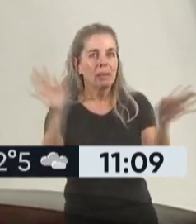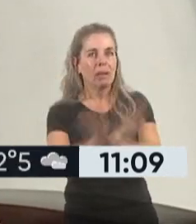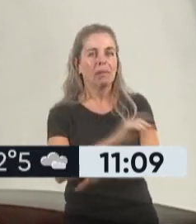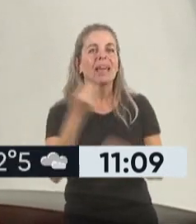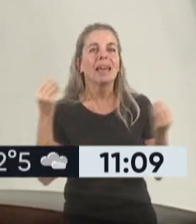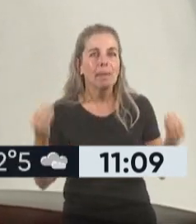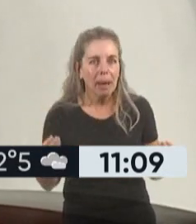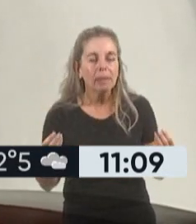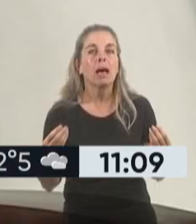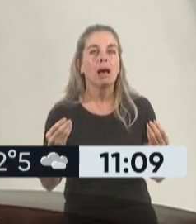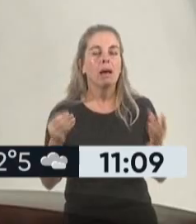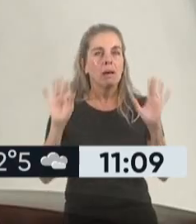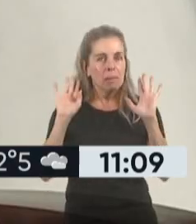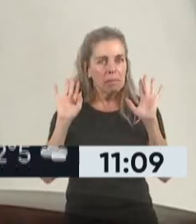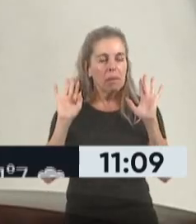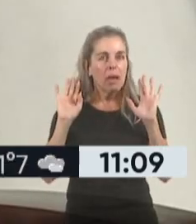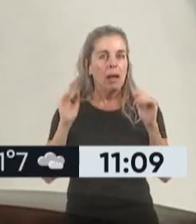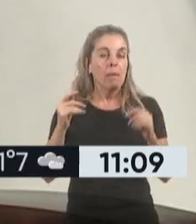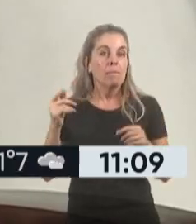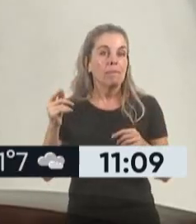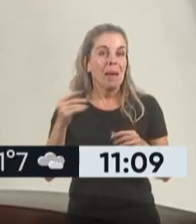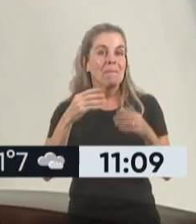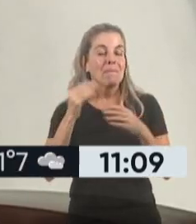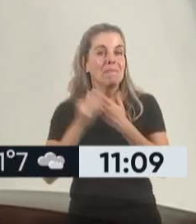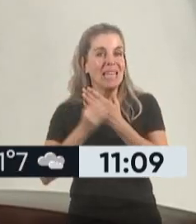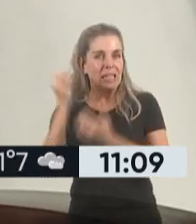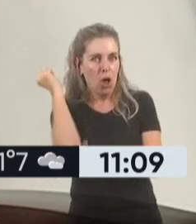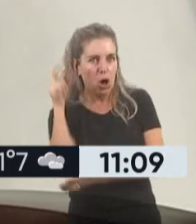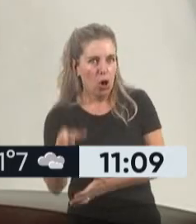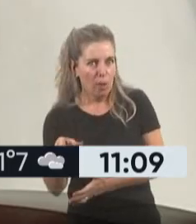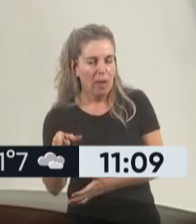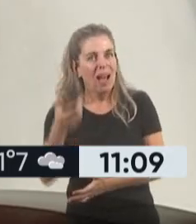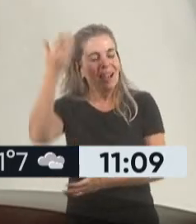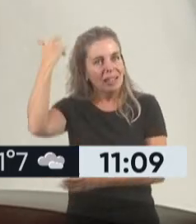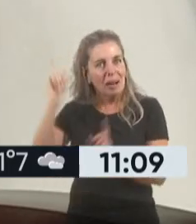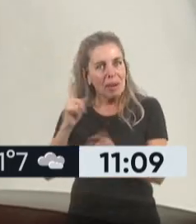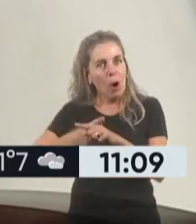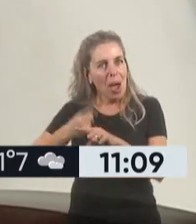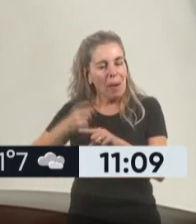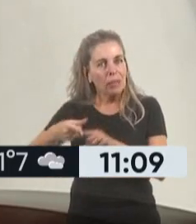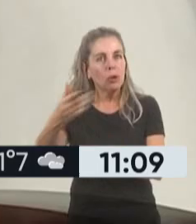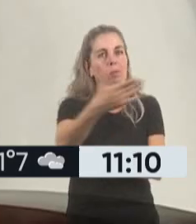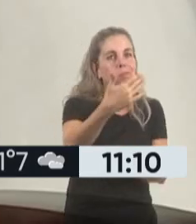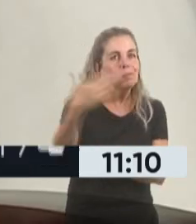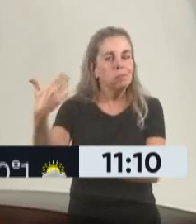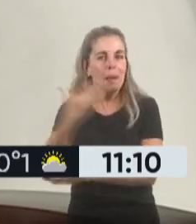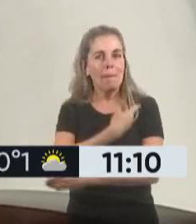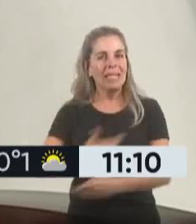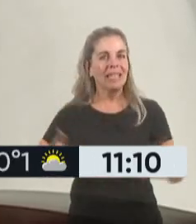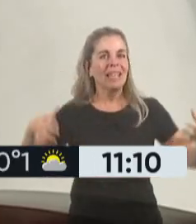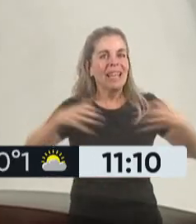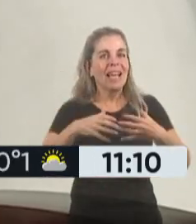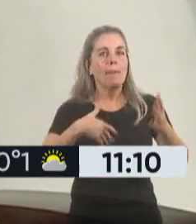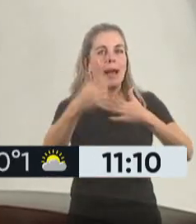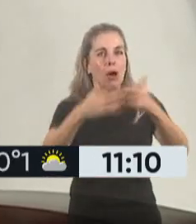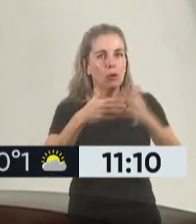recibieron, más allá de que hubo una respuesta por parte del ministro de Economía, tanto los discursos del propio Gustavo Weiss, presidente de la Cámara de la Construcción, que